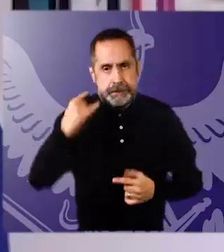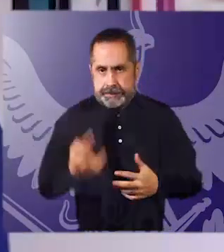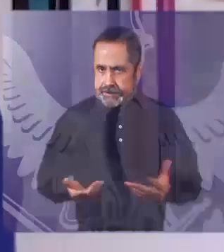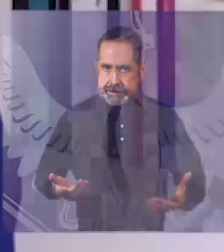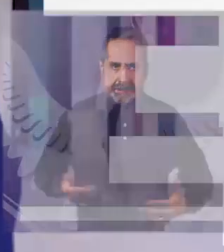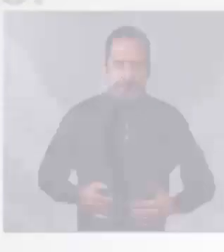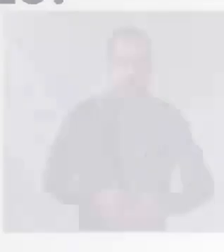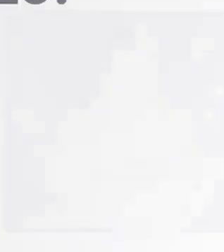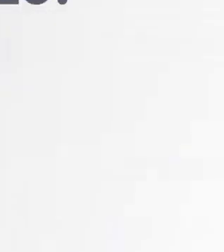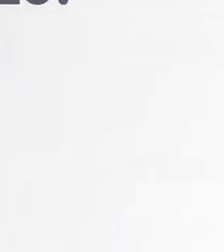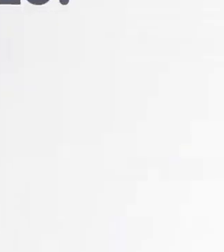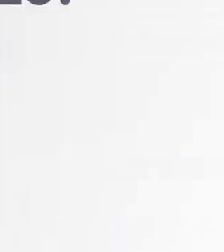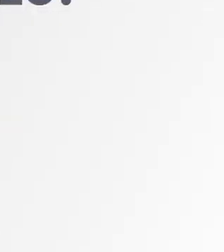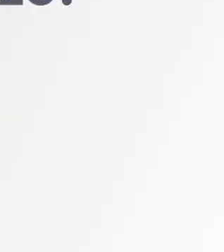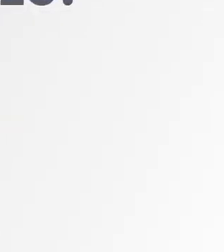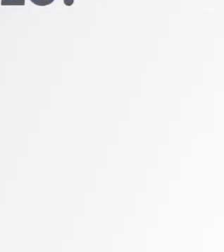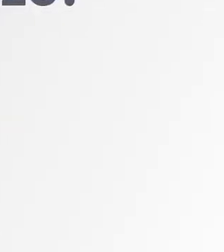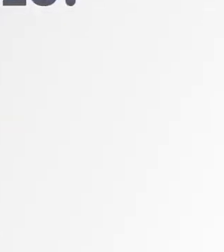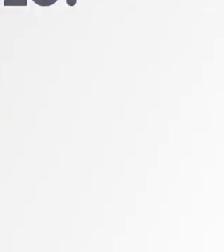estas violencias, ¿no?